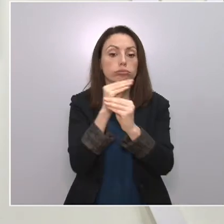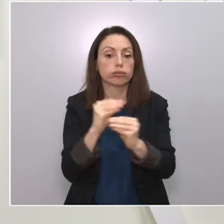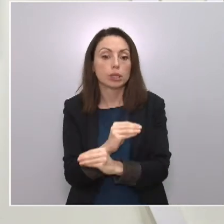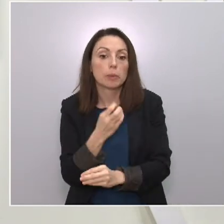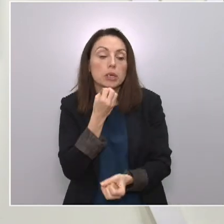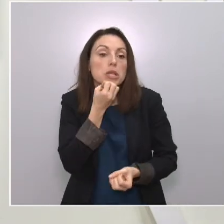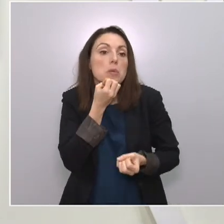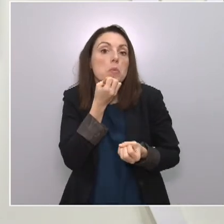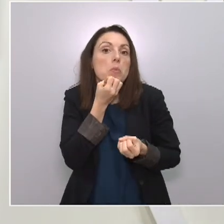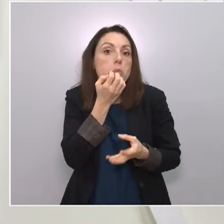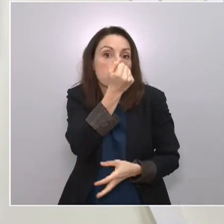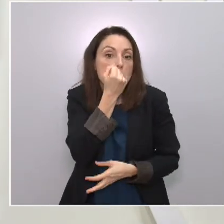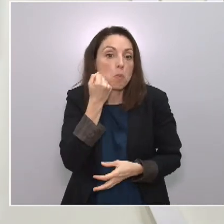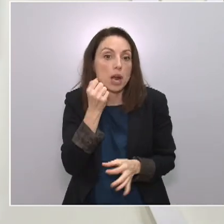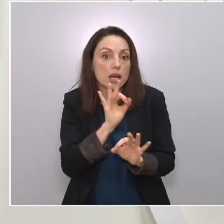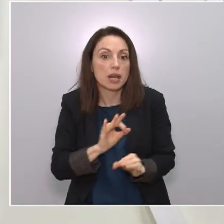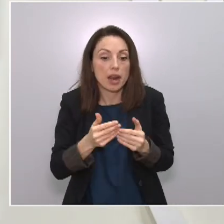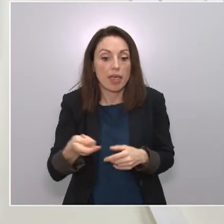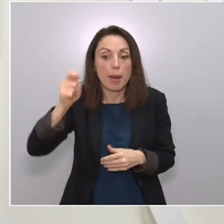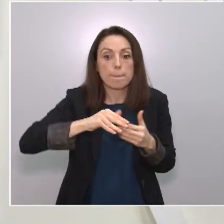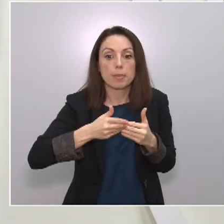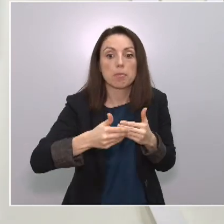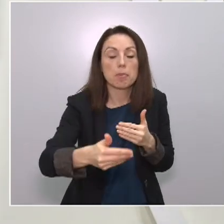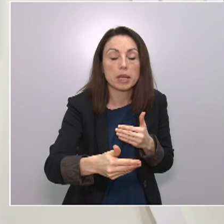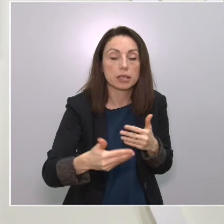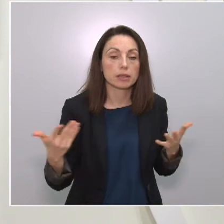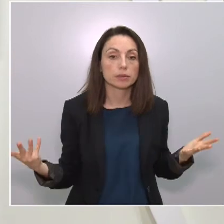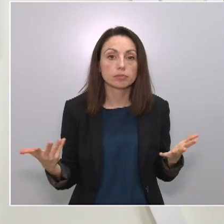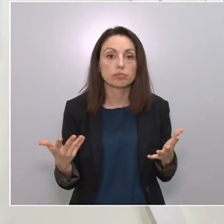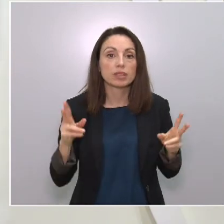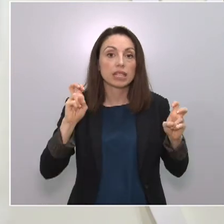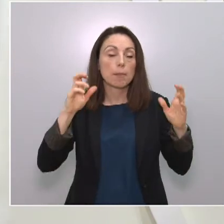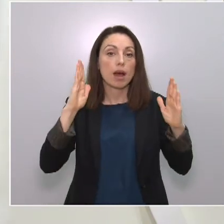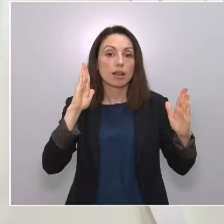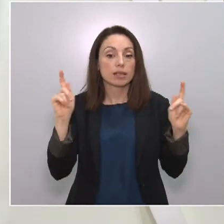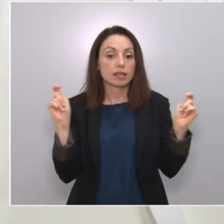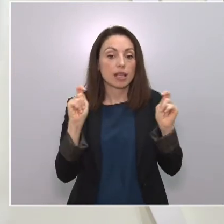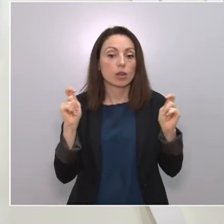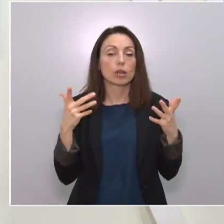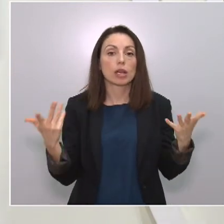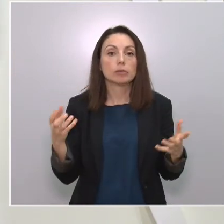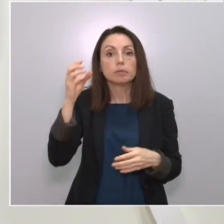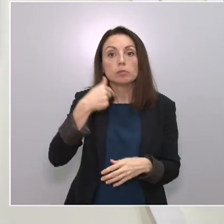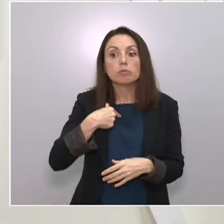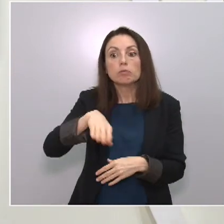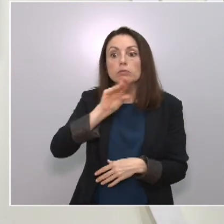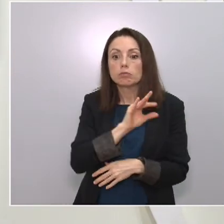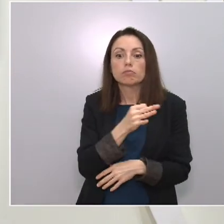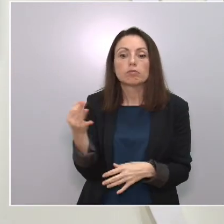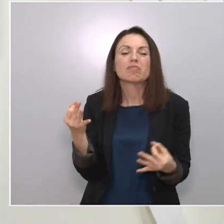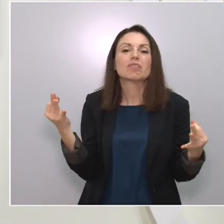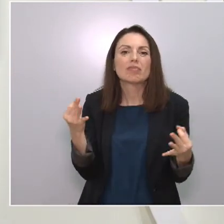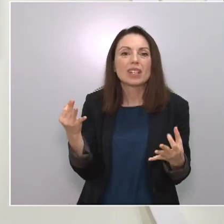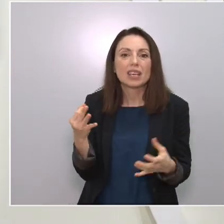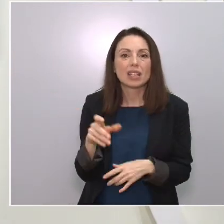transmite absolutamente nada de lo que se quiere hacer en el próximo mes, bajo ese estado de alarma, pues yo entiendo perfectamente